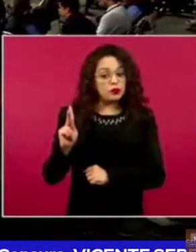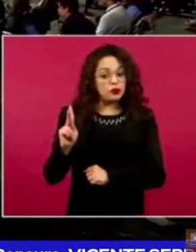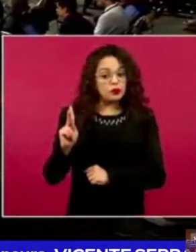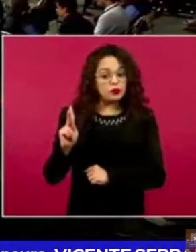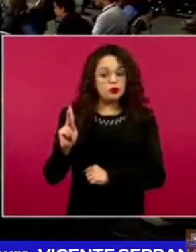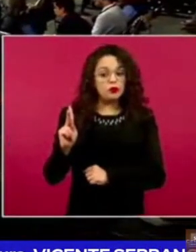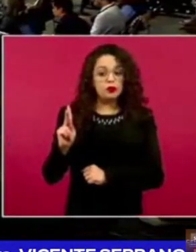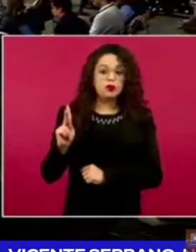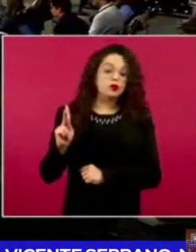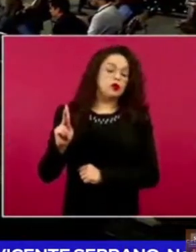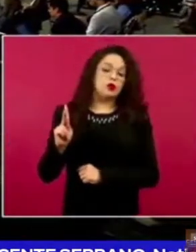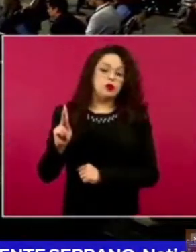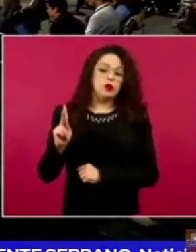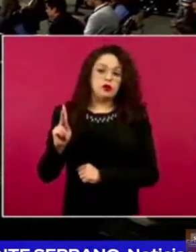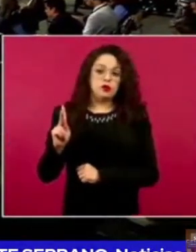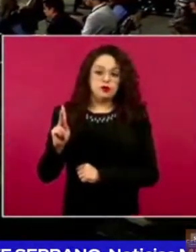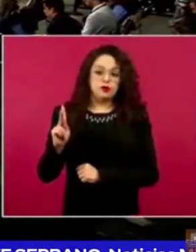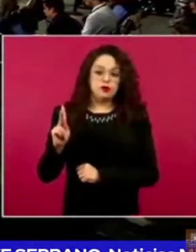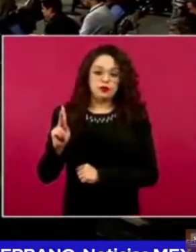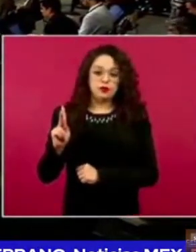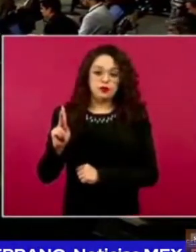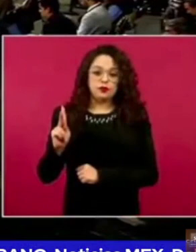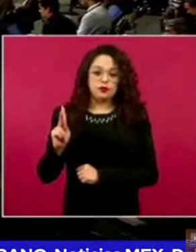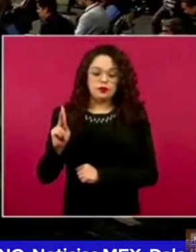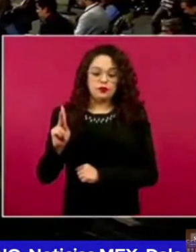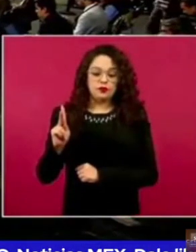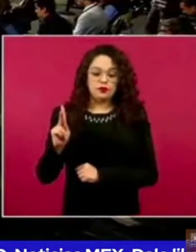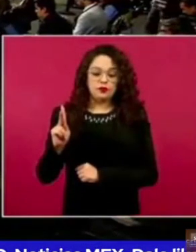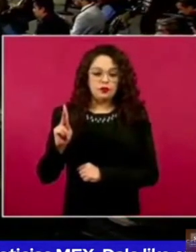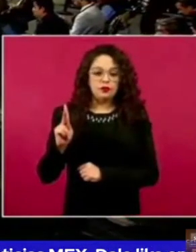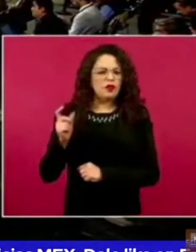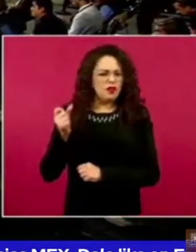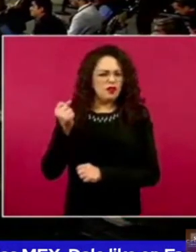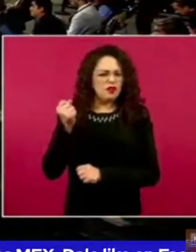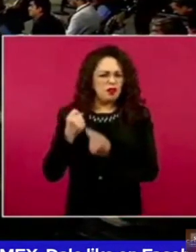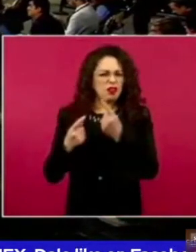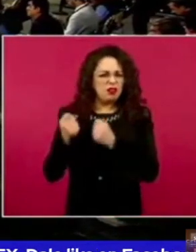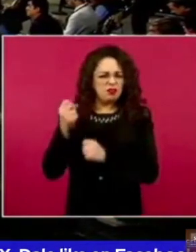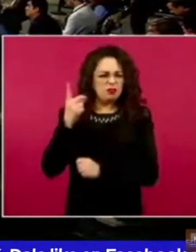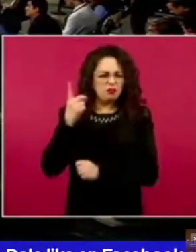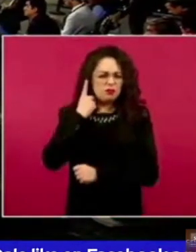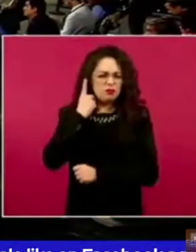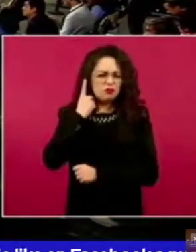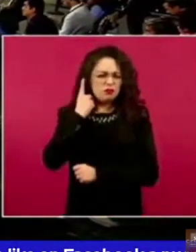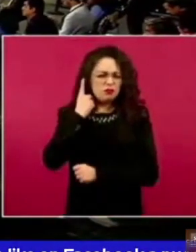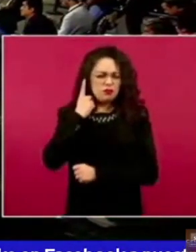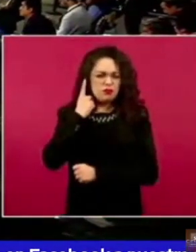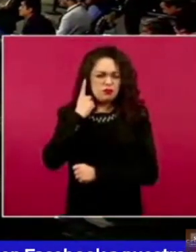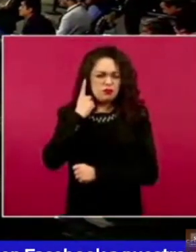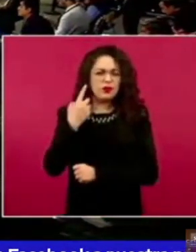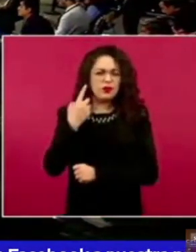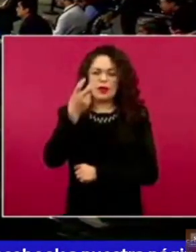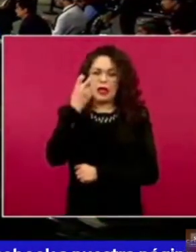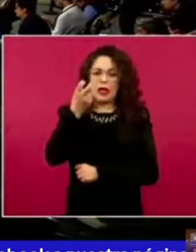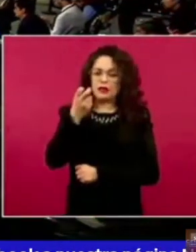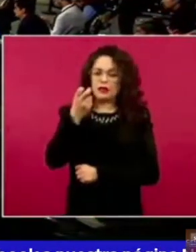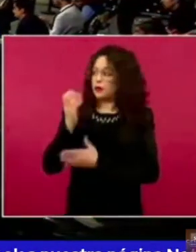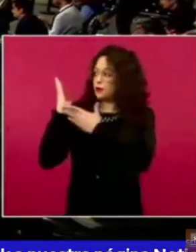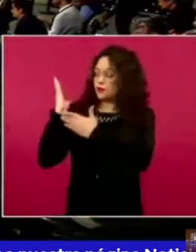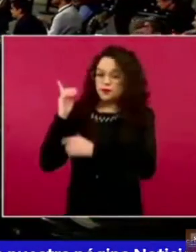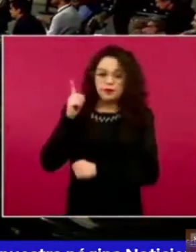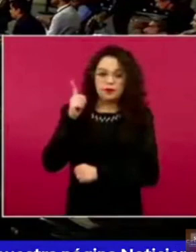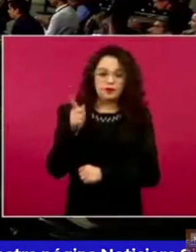creo que unos legisladores, sí, ya, este es un legislador de Texas,